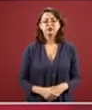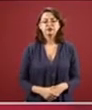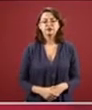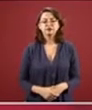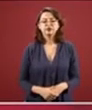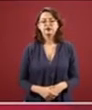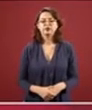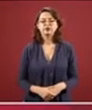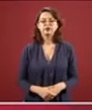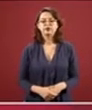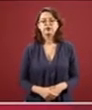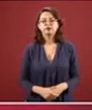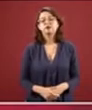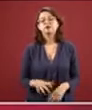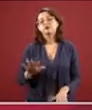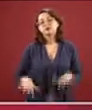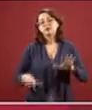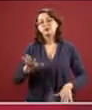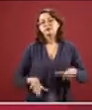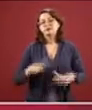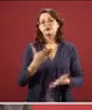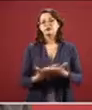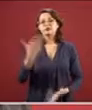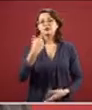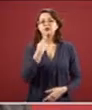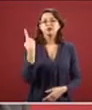en algunos casos se presentaron denuncias, en otros no.